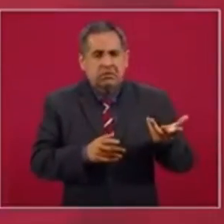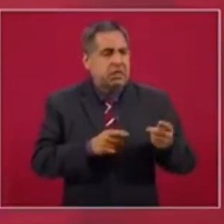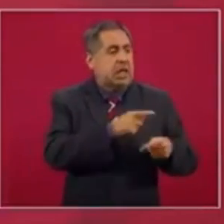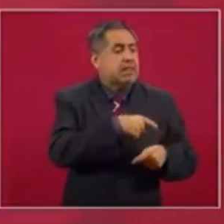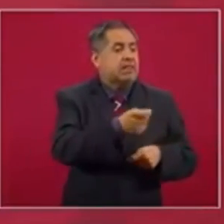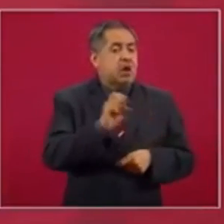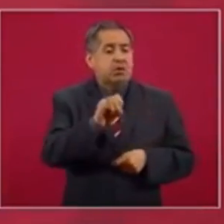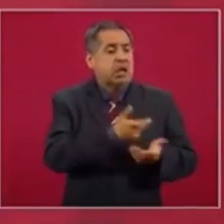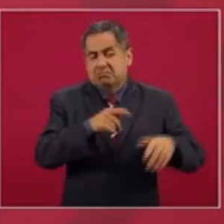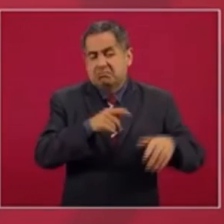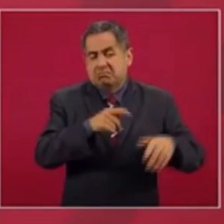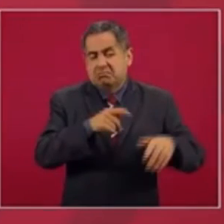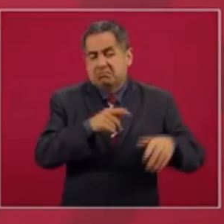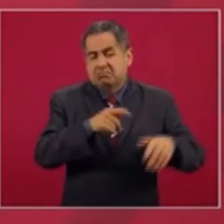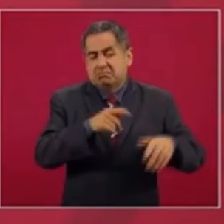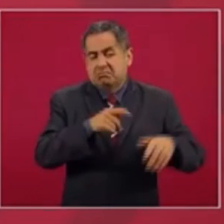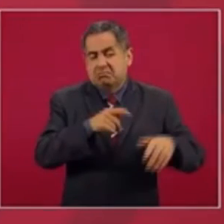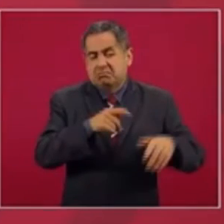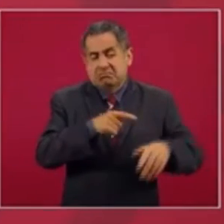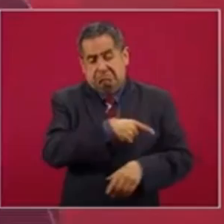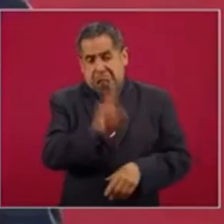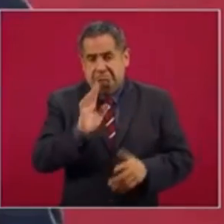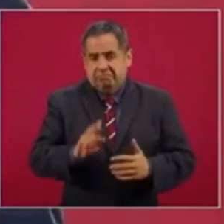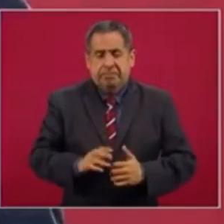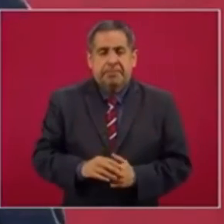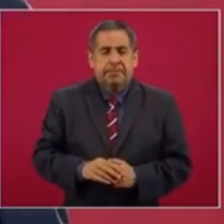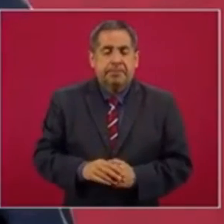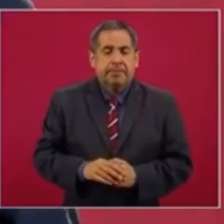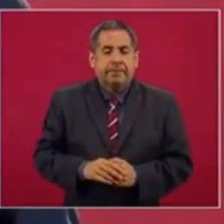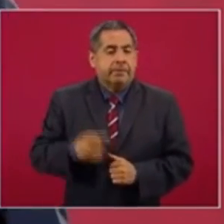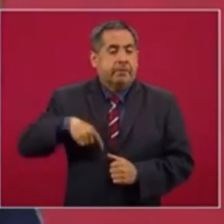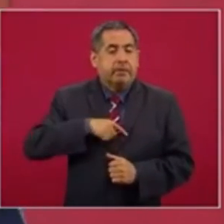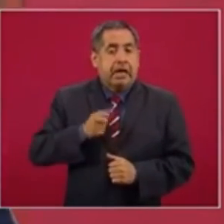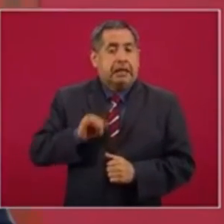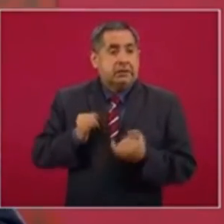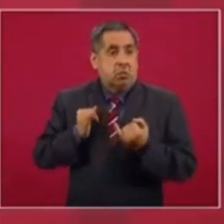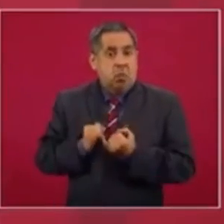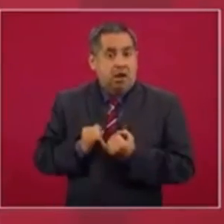fin. No, no somos de esa